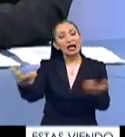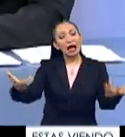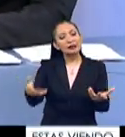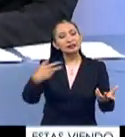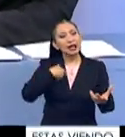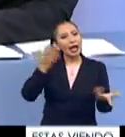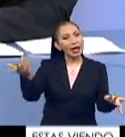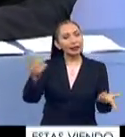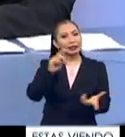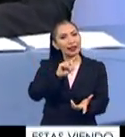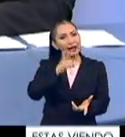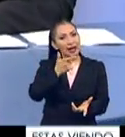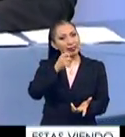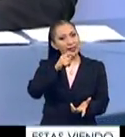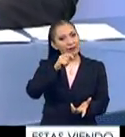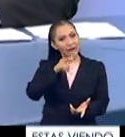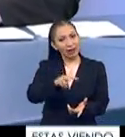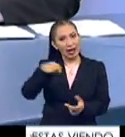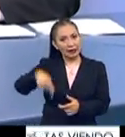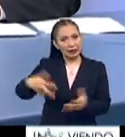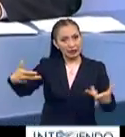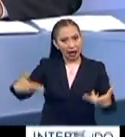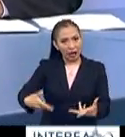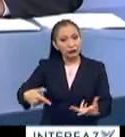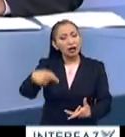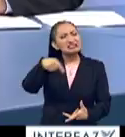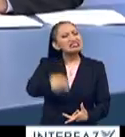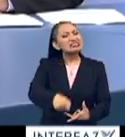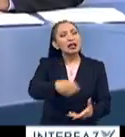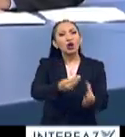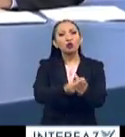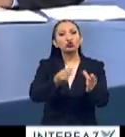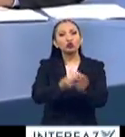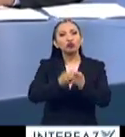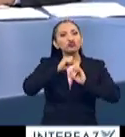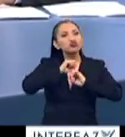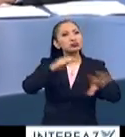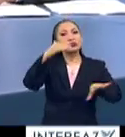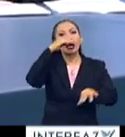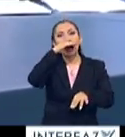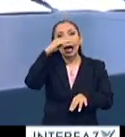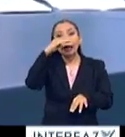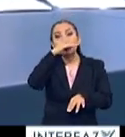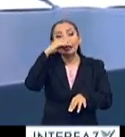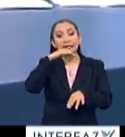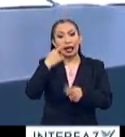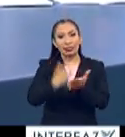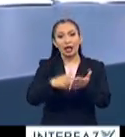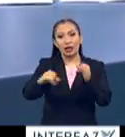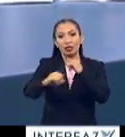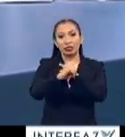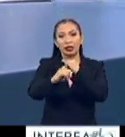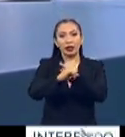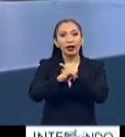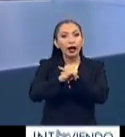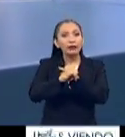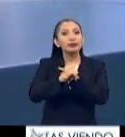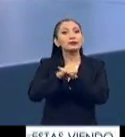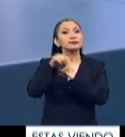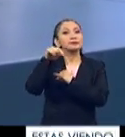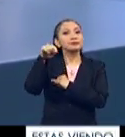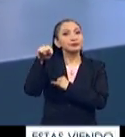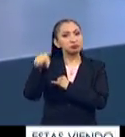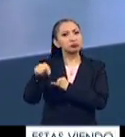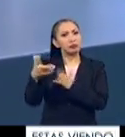se produce en televisión educativa. Son cursos masivos, gratuitos, en línea, por